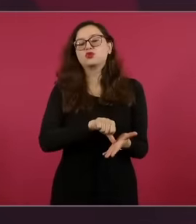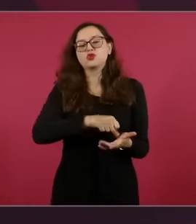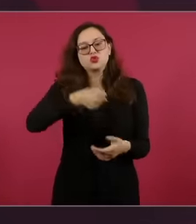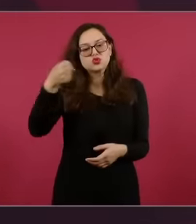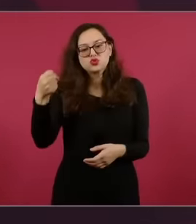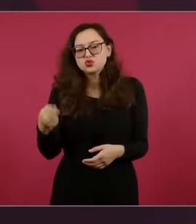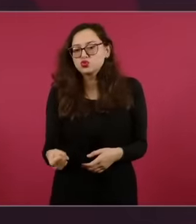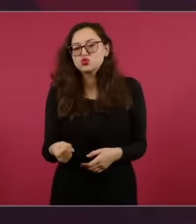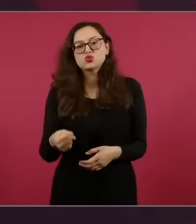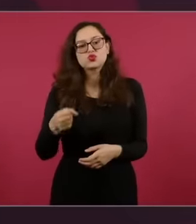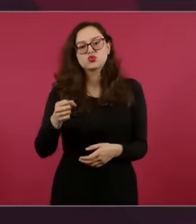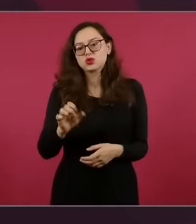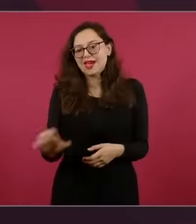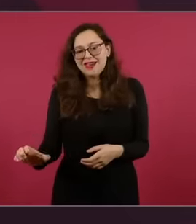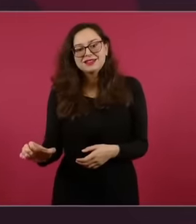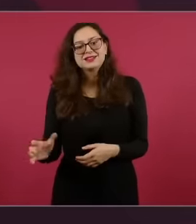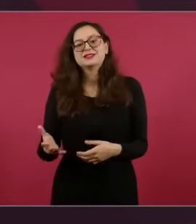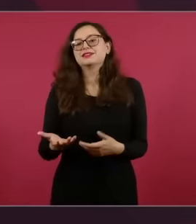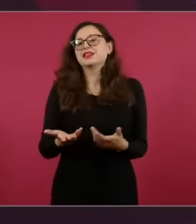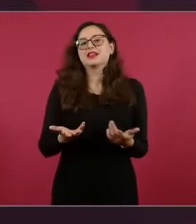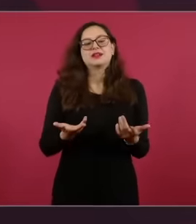del sur, sureste.